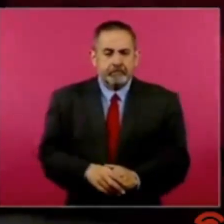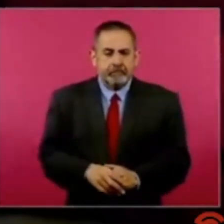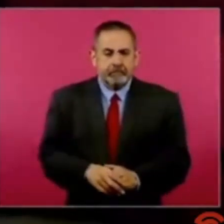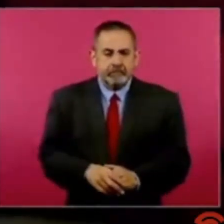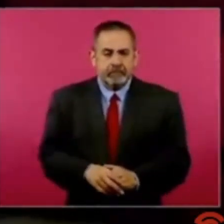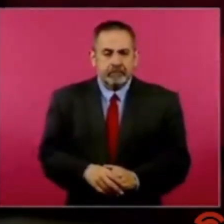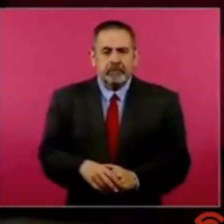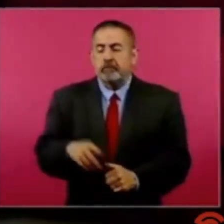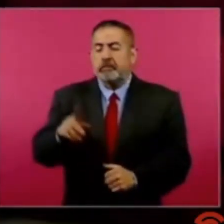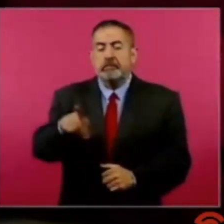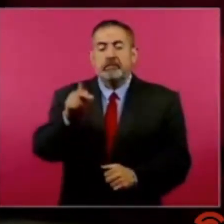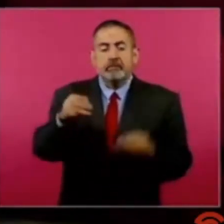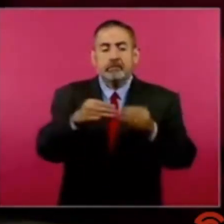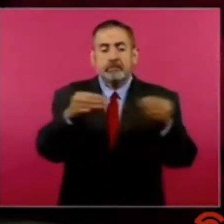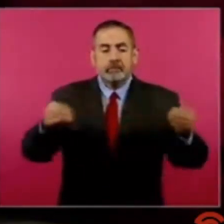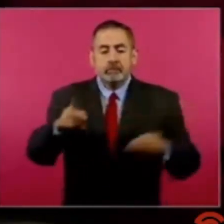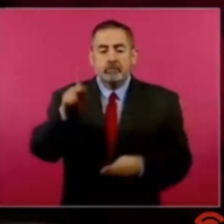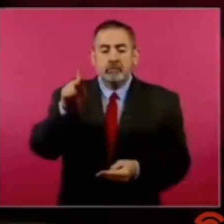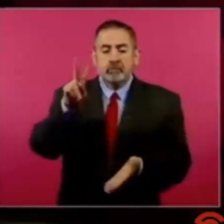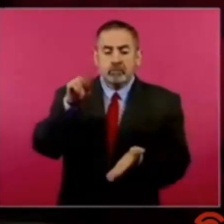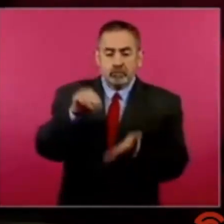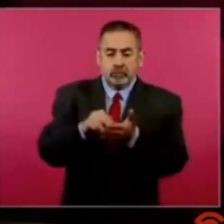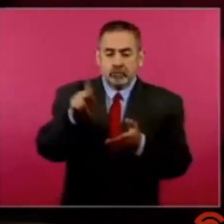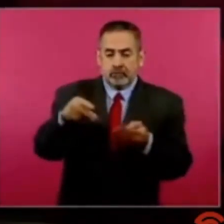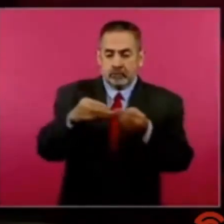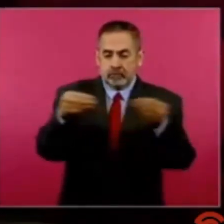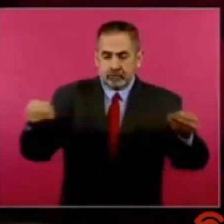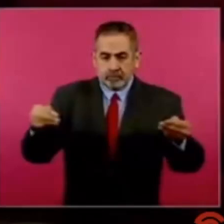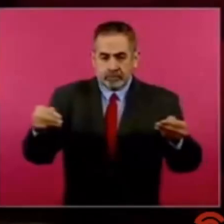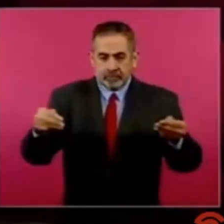2,000 kilómetros. ¿Y cuánto lleva de boyas?